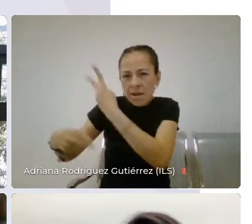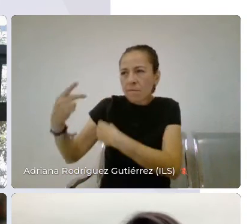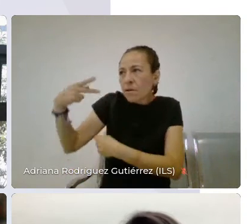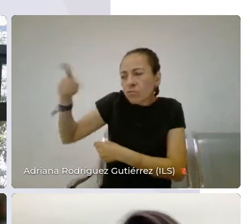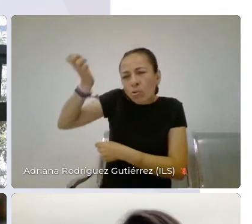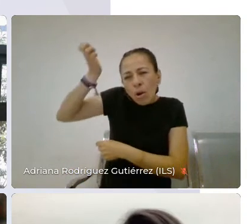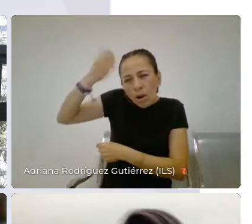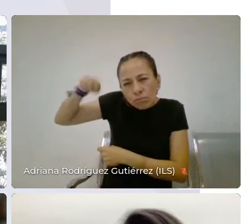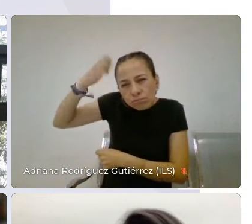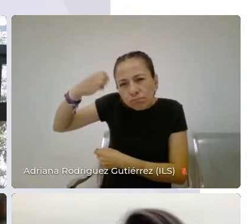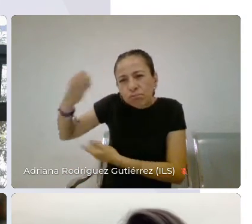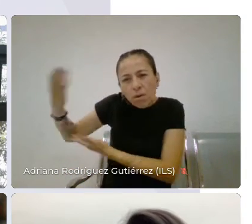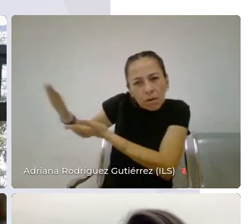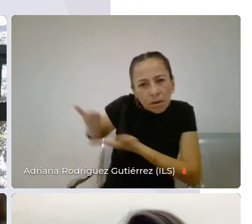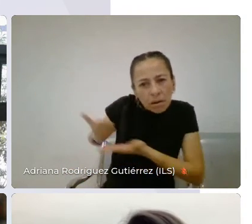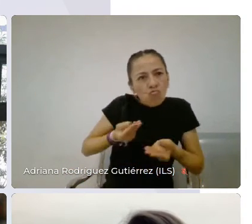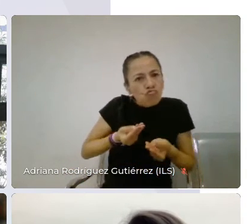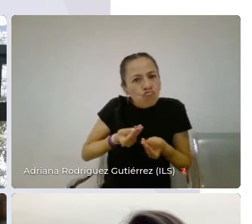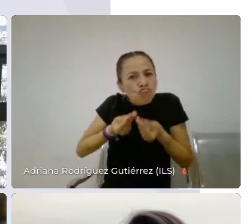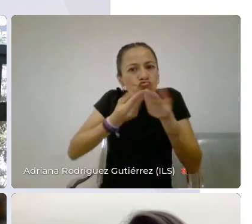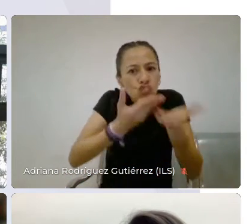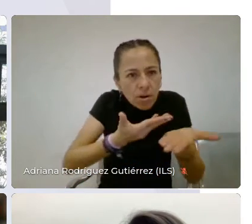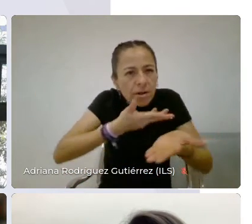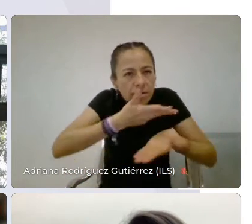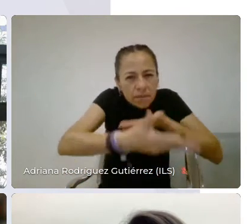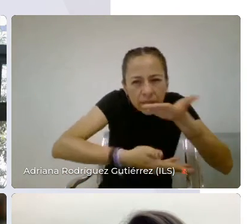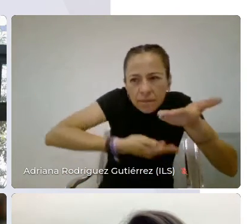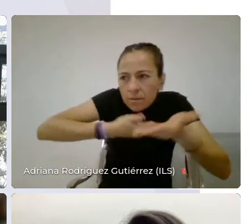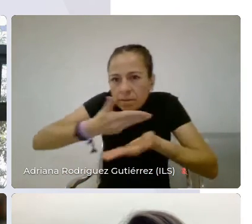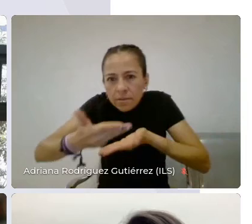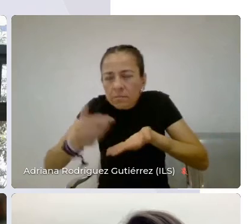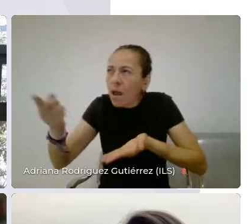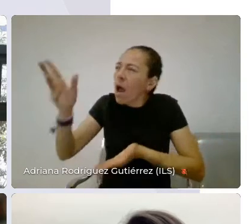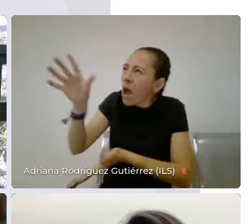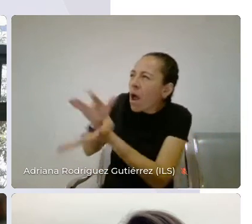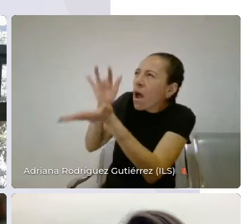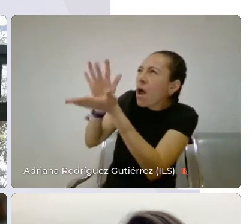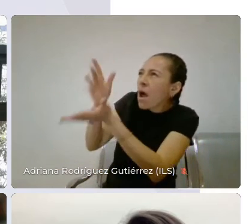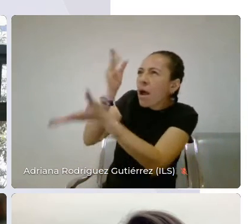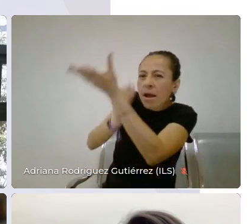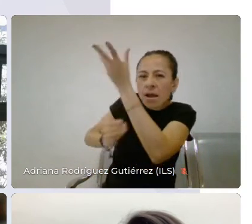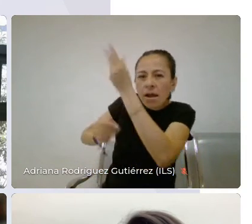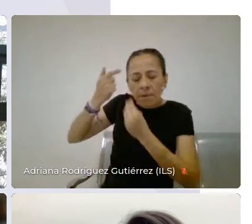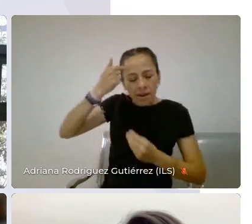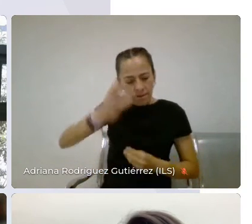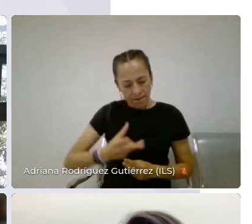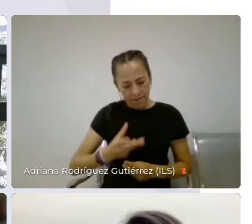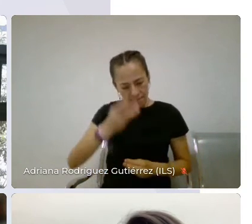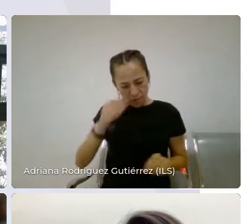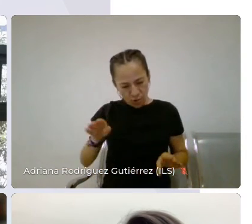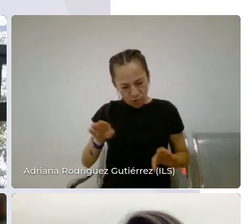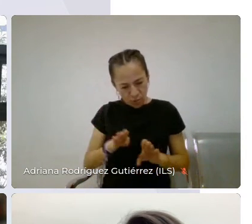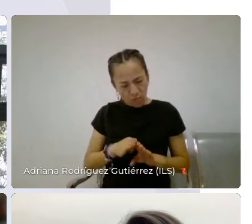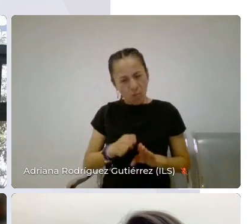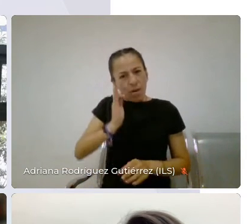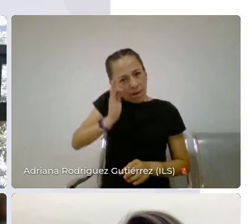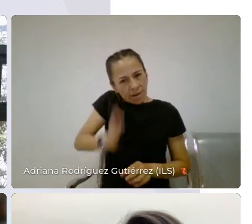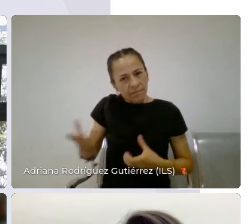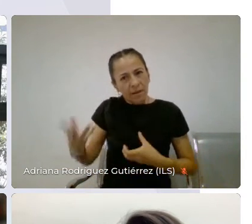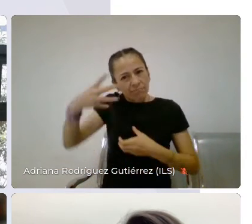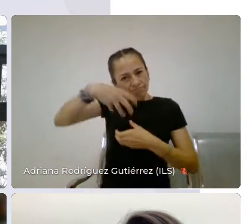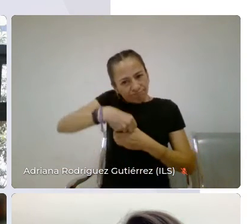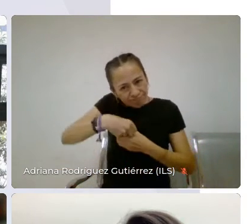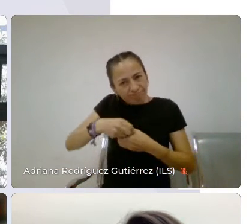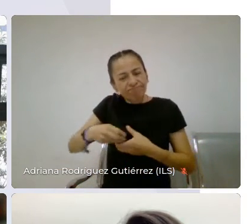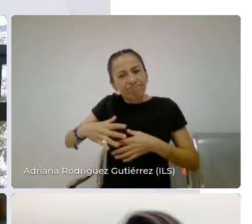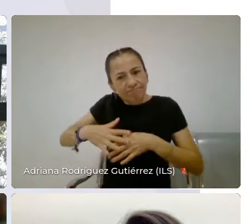proveer servicios que les ayudan a ser más incluyentes, y a la par construyen estrategia interna. Creo que eso es lo que puede hacer